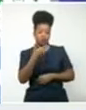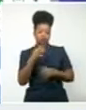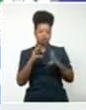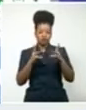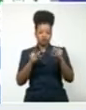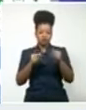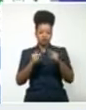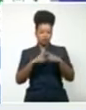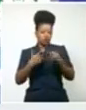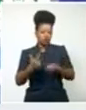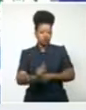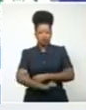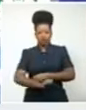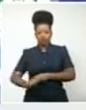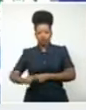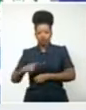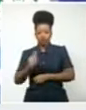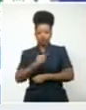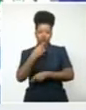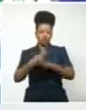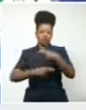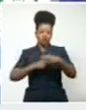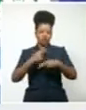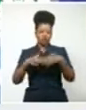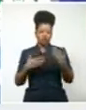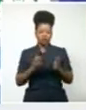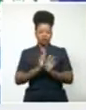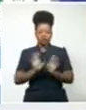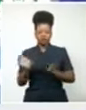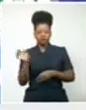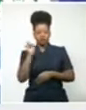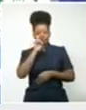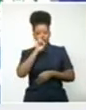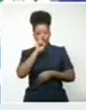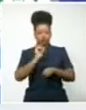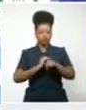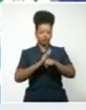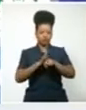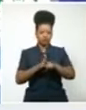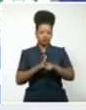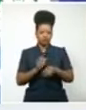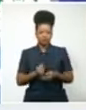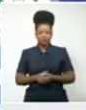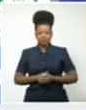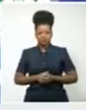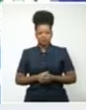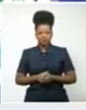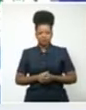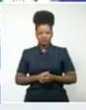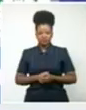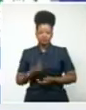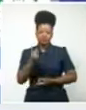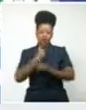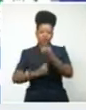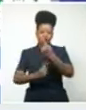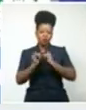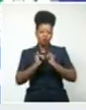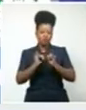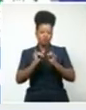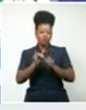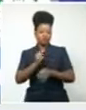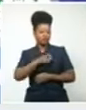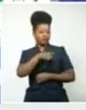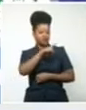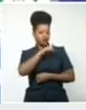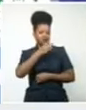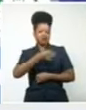que se está realizando para dar el golpe final a la epidemia. Son algunas de las consideraciones que se evaluaron en la jornada de ayer en